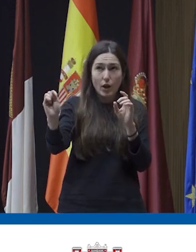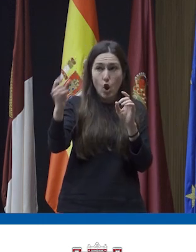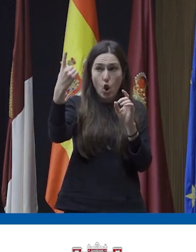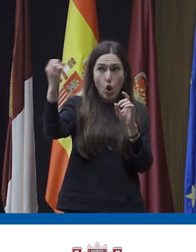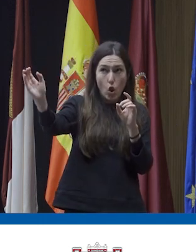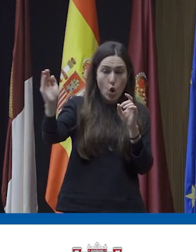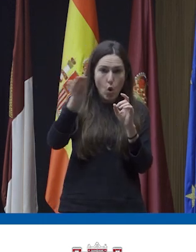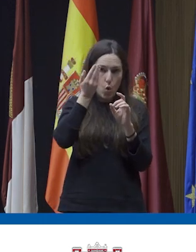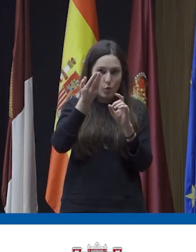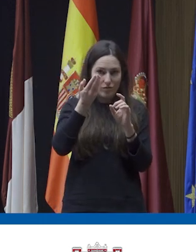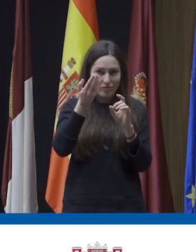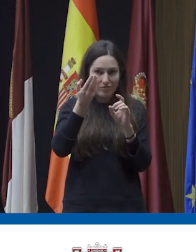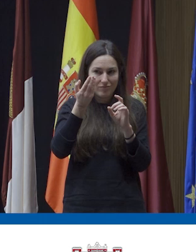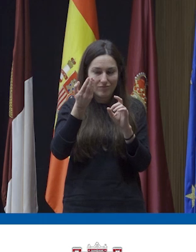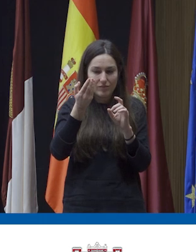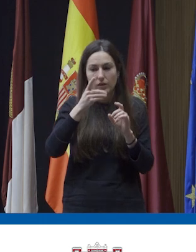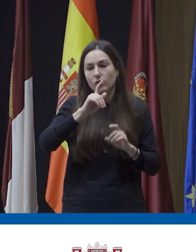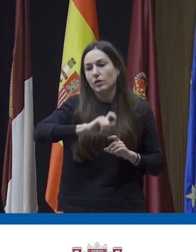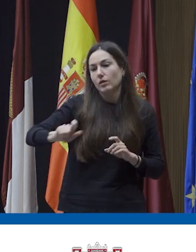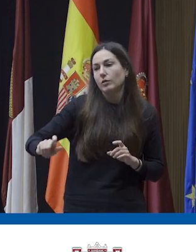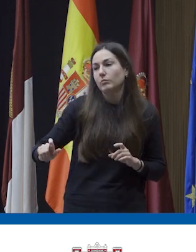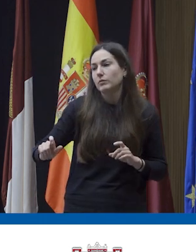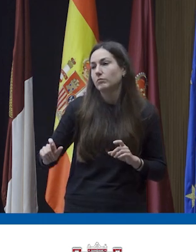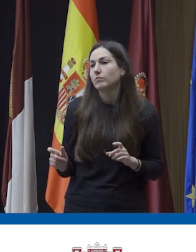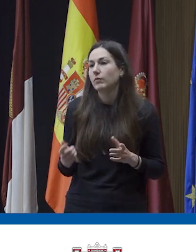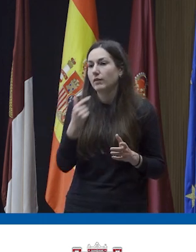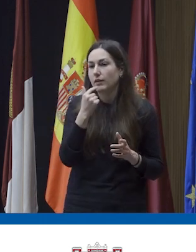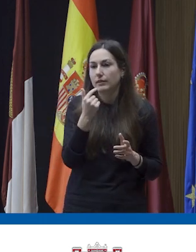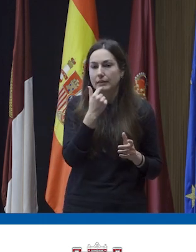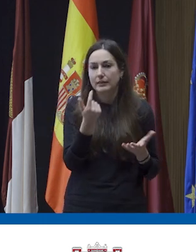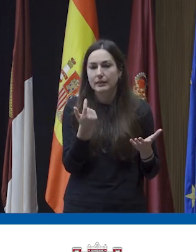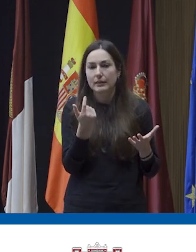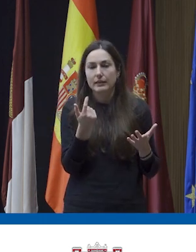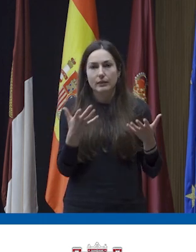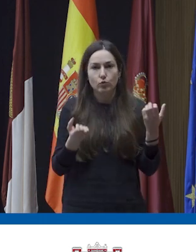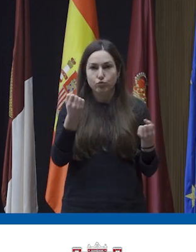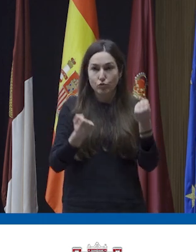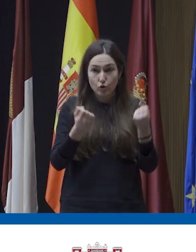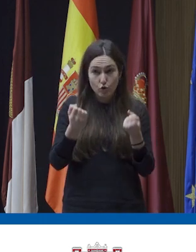en casos de pacientes que digan que hacen conducción nocturna,